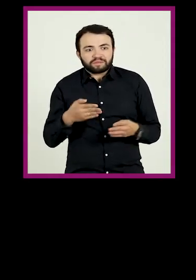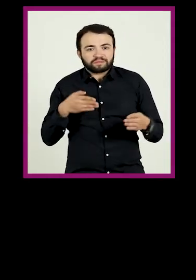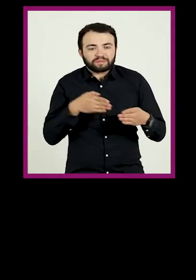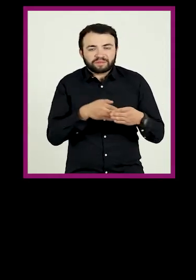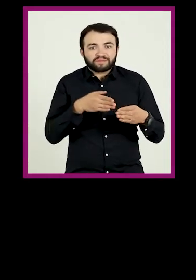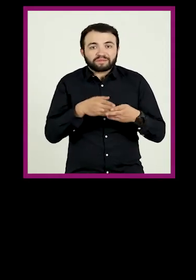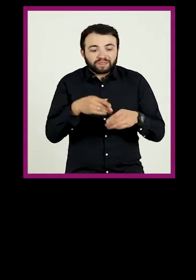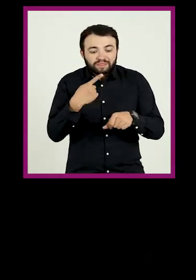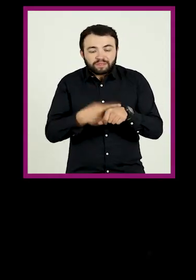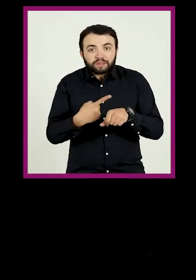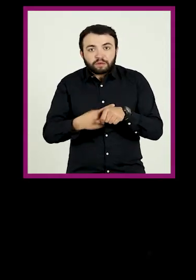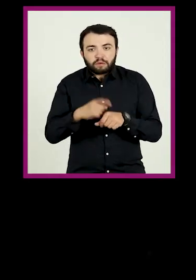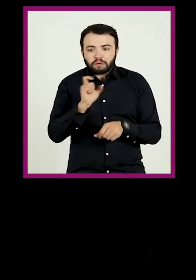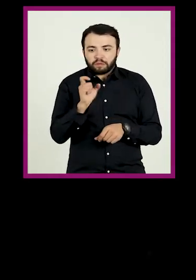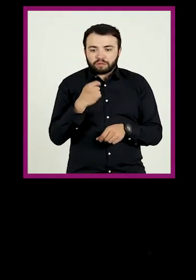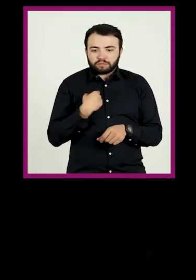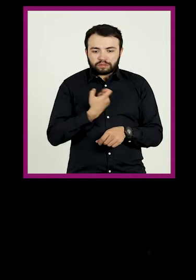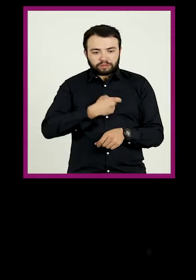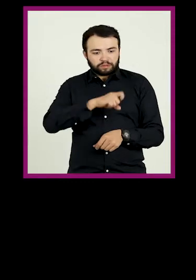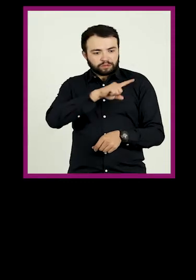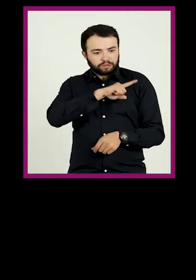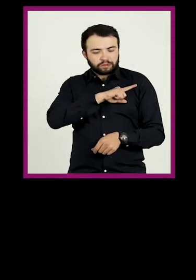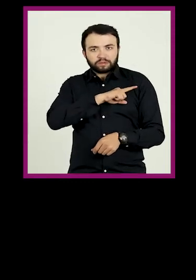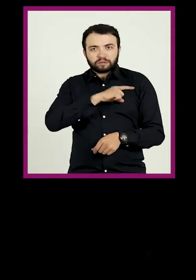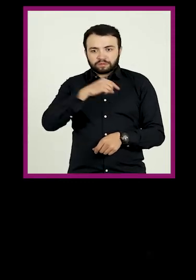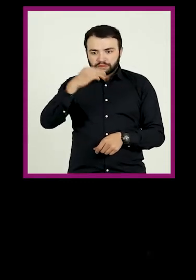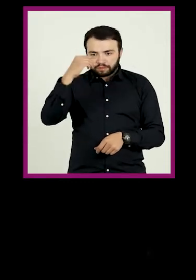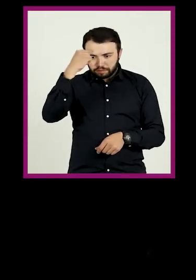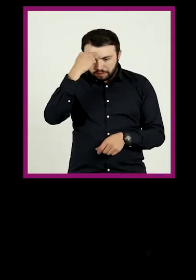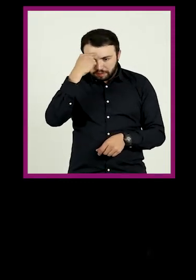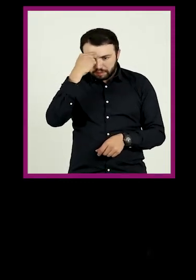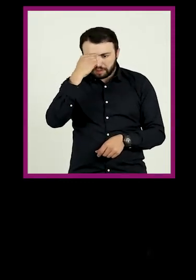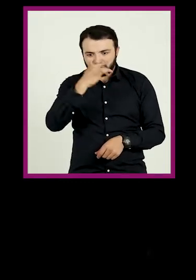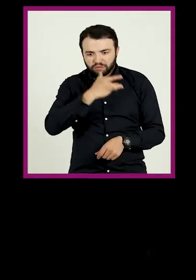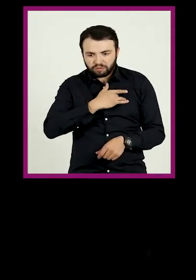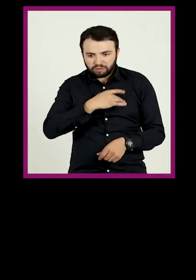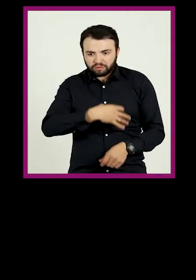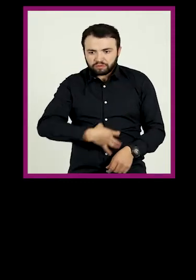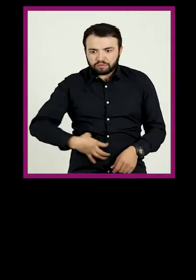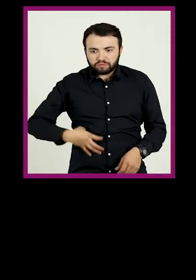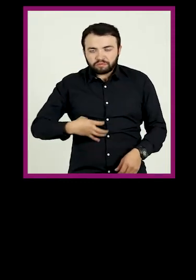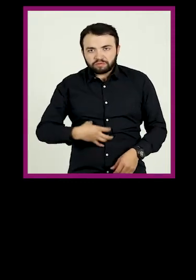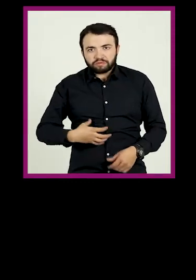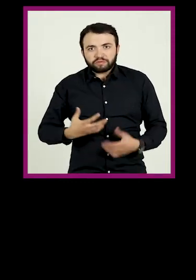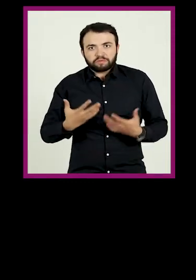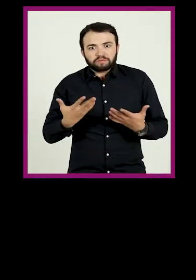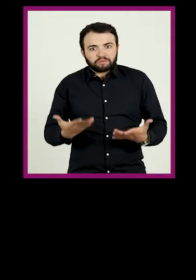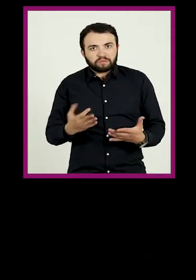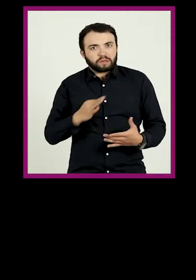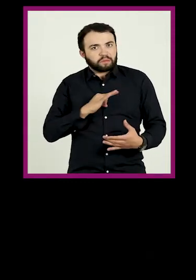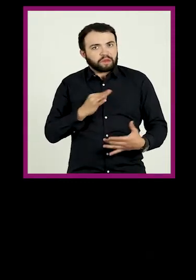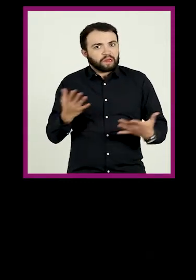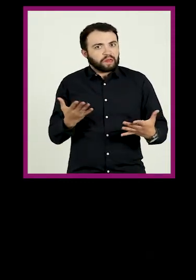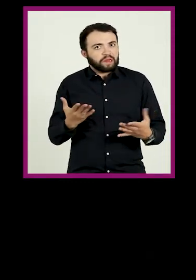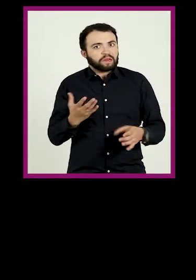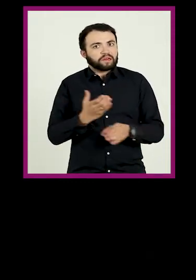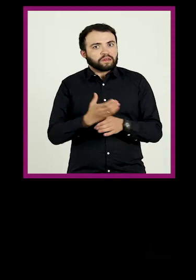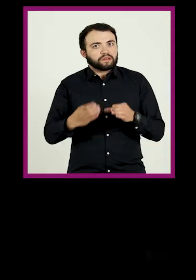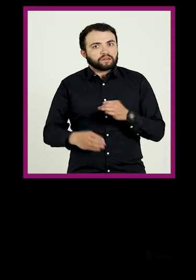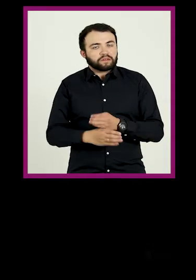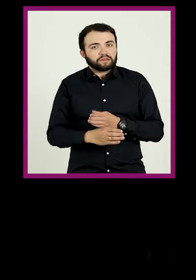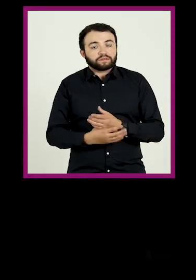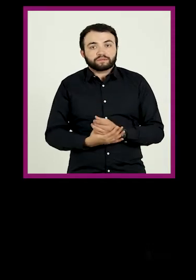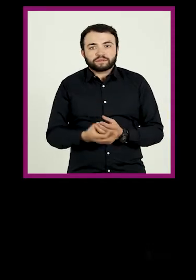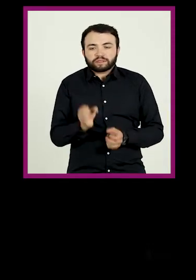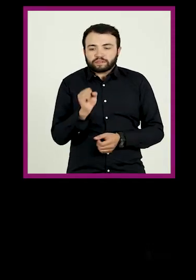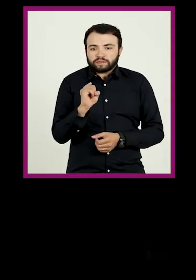lo posible para mantener sanos cuerpo y mente. Si uno tiene la fortuna de no estar enfermo,